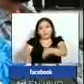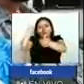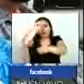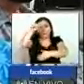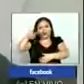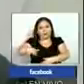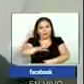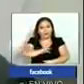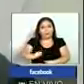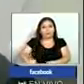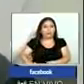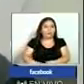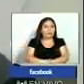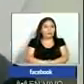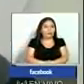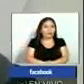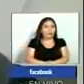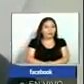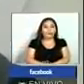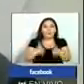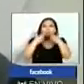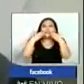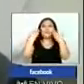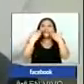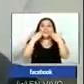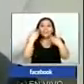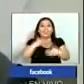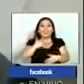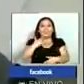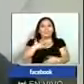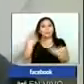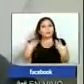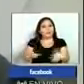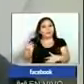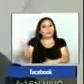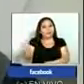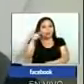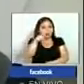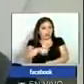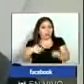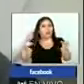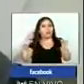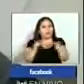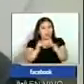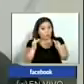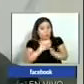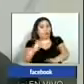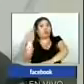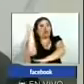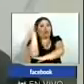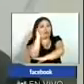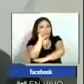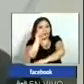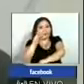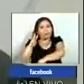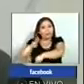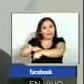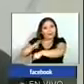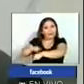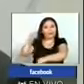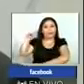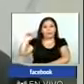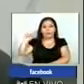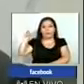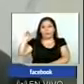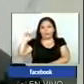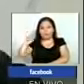alimentos. Estamos sentidos felices de regresar. Y también el apoyo del consulado de Miami fue excelente,